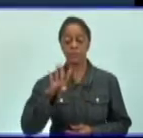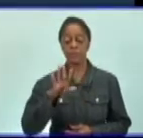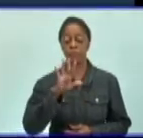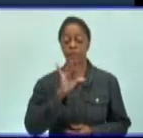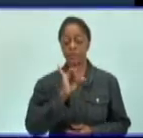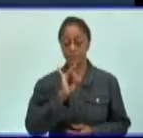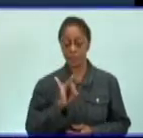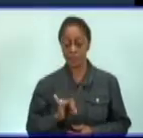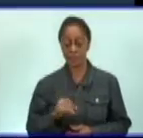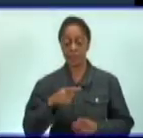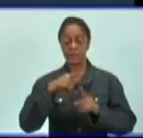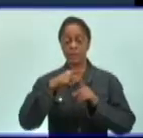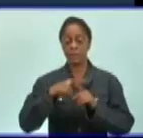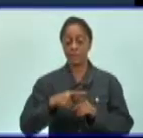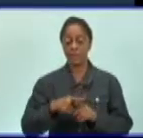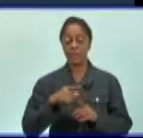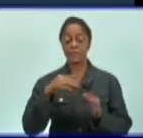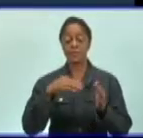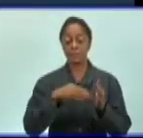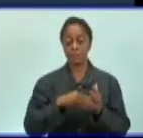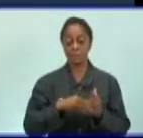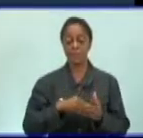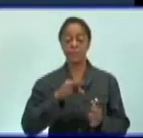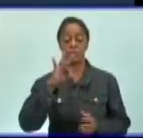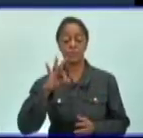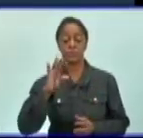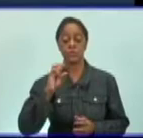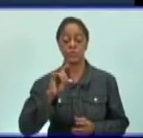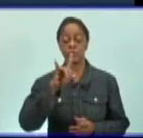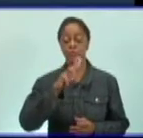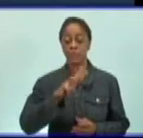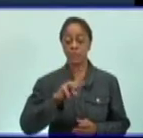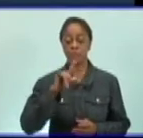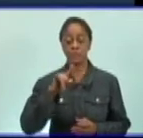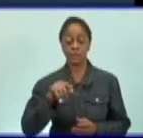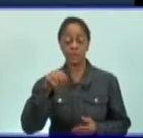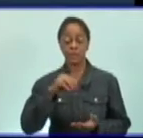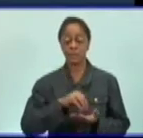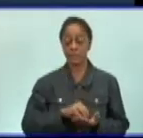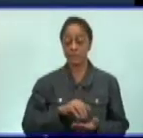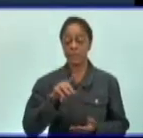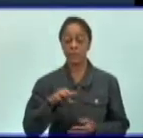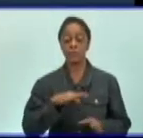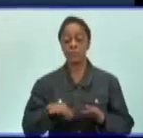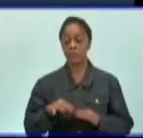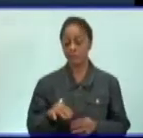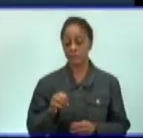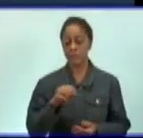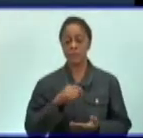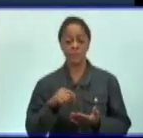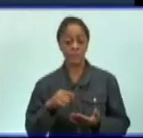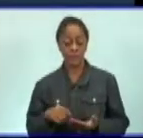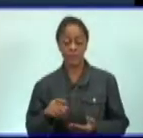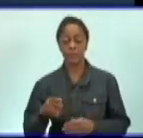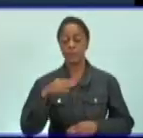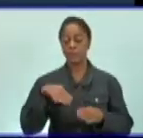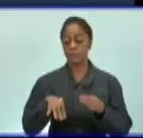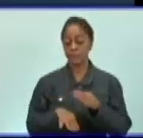6.547 más 1.839. Y aquí está planteado como en el procedimiento escrito y